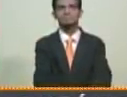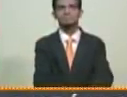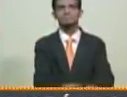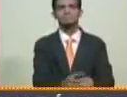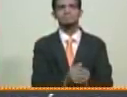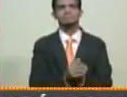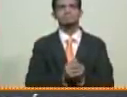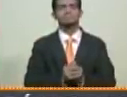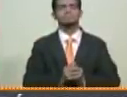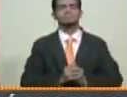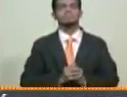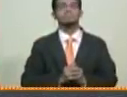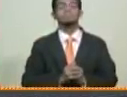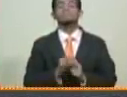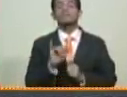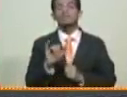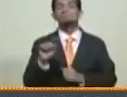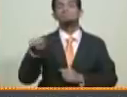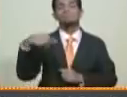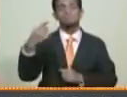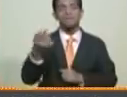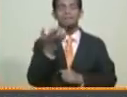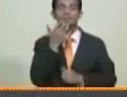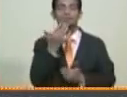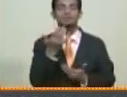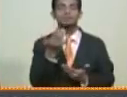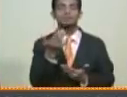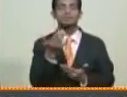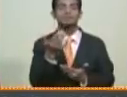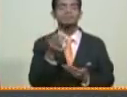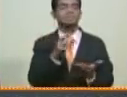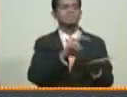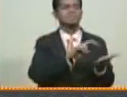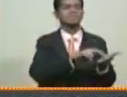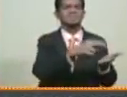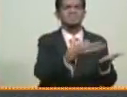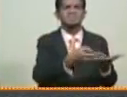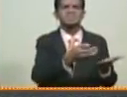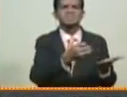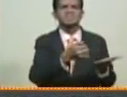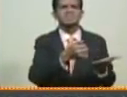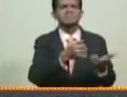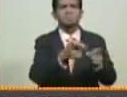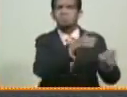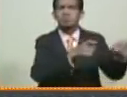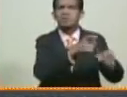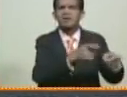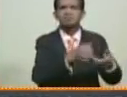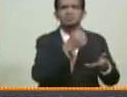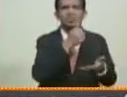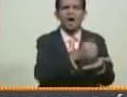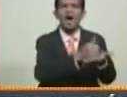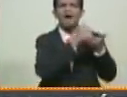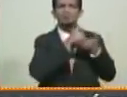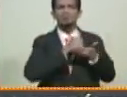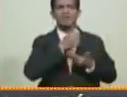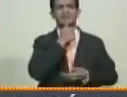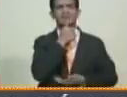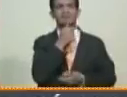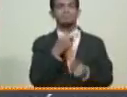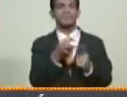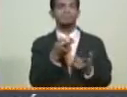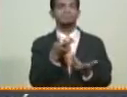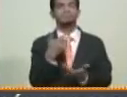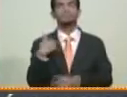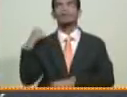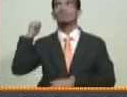en todas estas conversaciones. Y cuando se caían, iba y les tocaba la puerta a todos. Y pues prestigio, pues. Pero el prestigio en Colombia